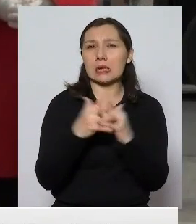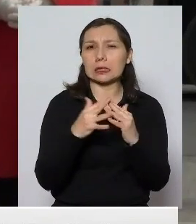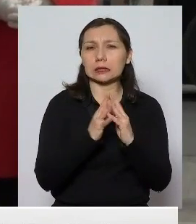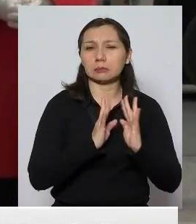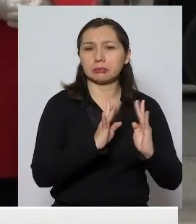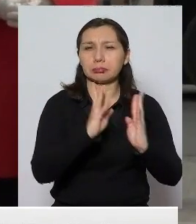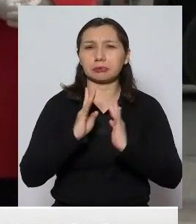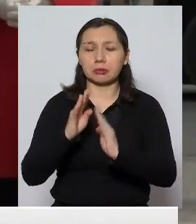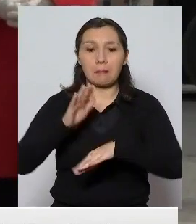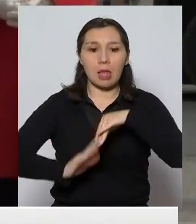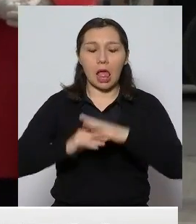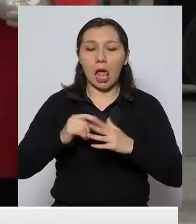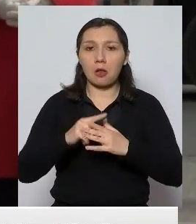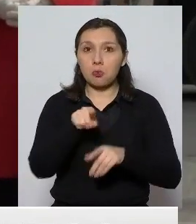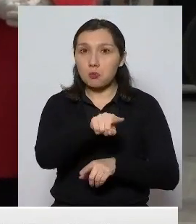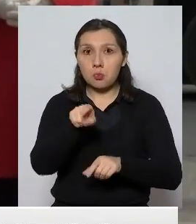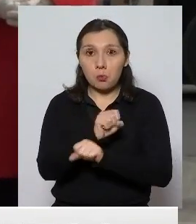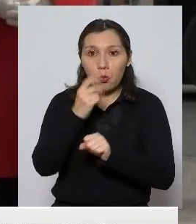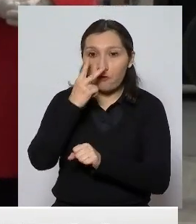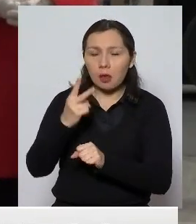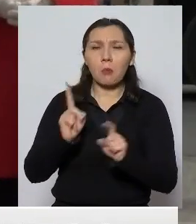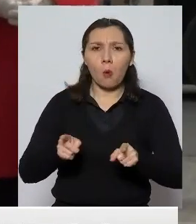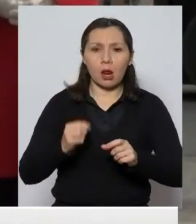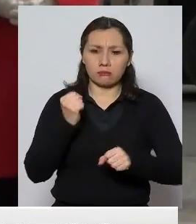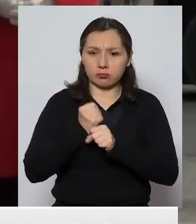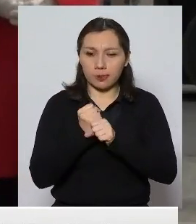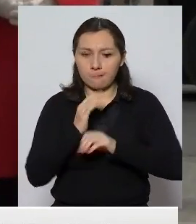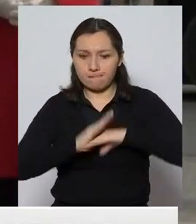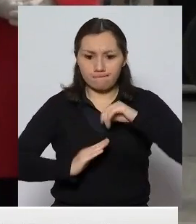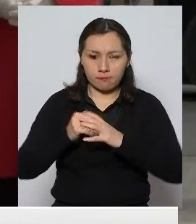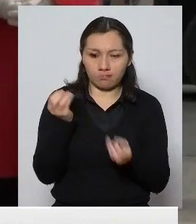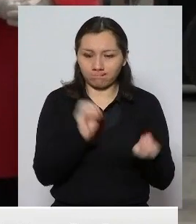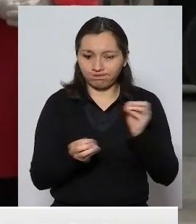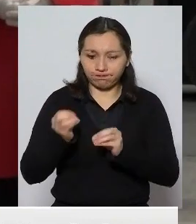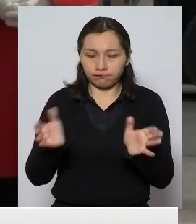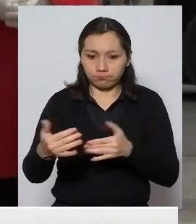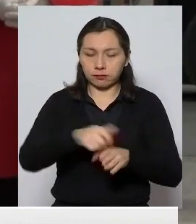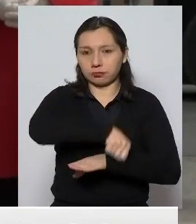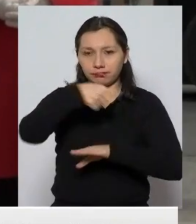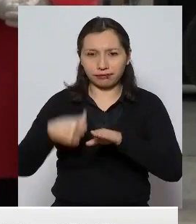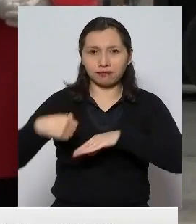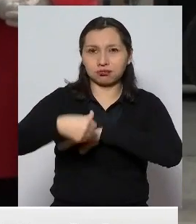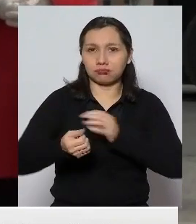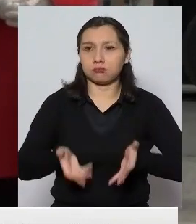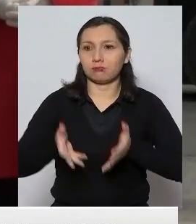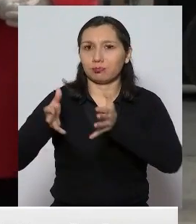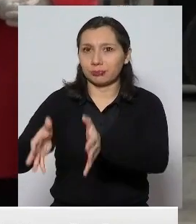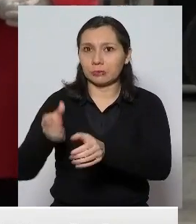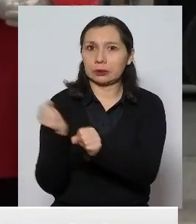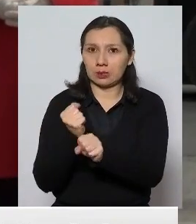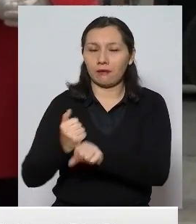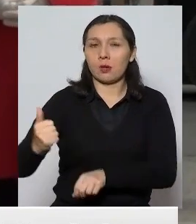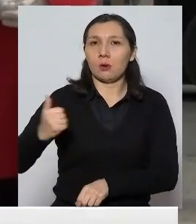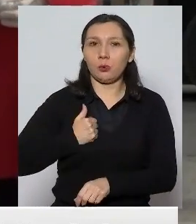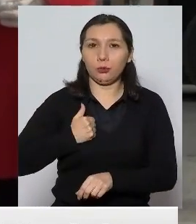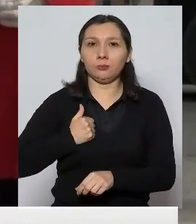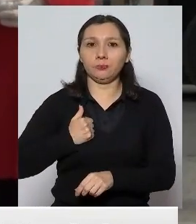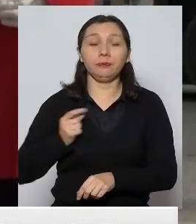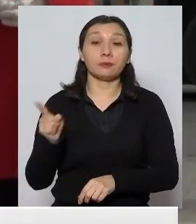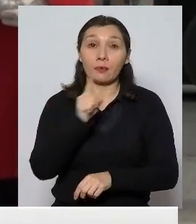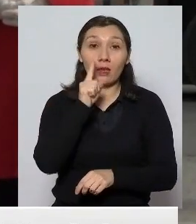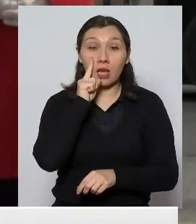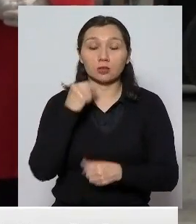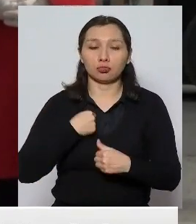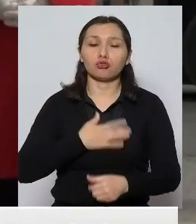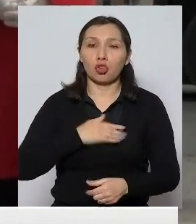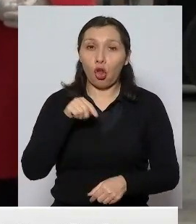de invisibles manos es el que está trabajando para poder cumplir con esta labor. De esta manera, yo